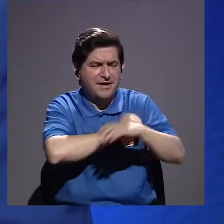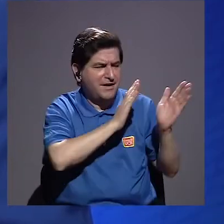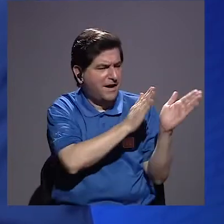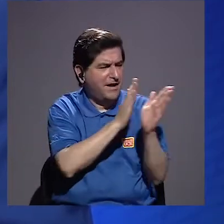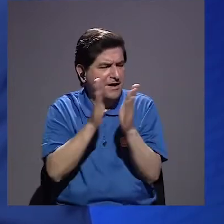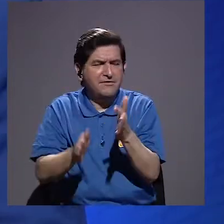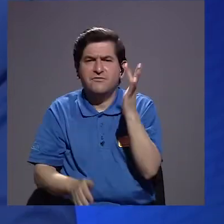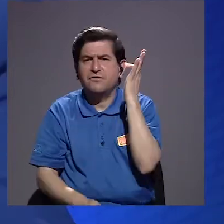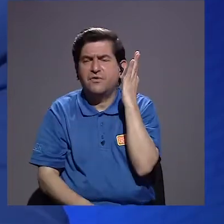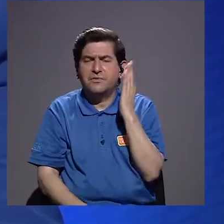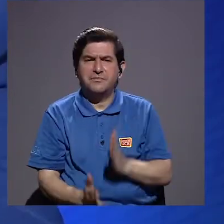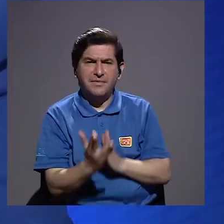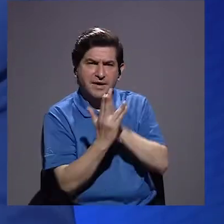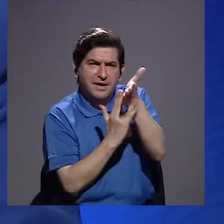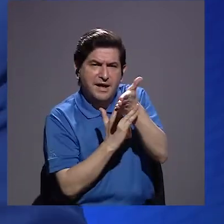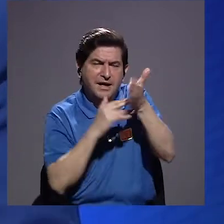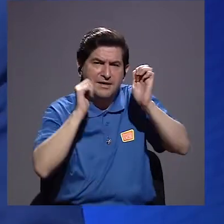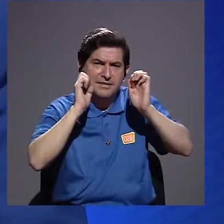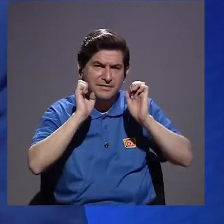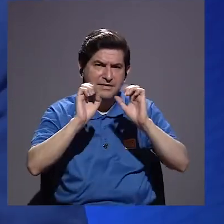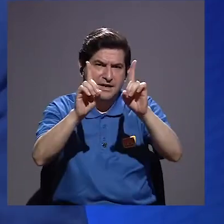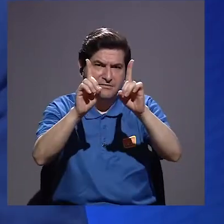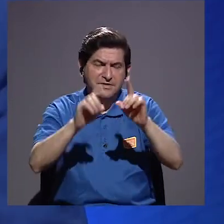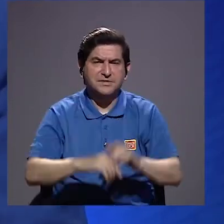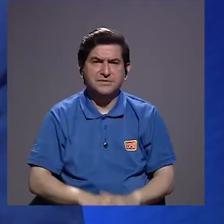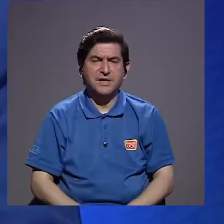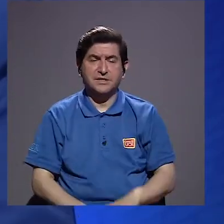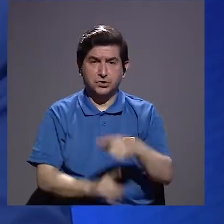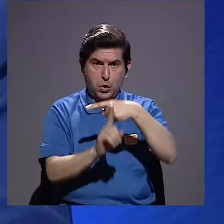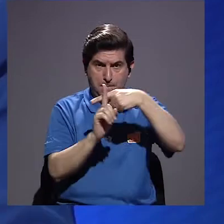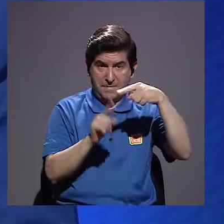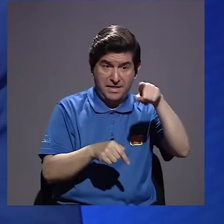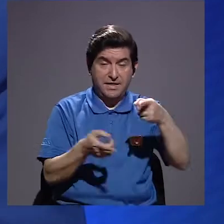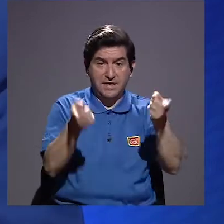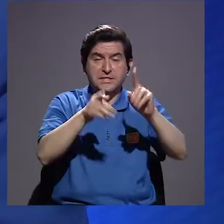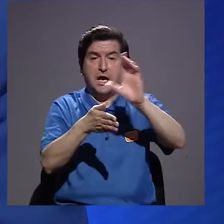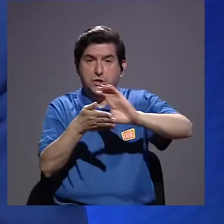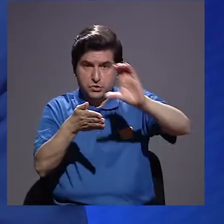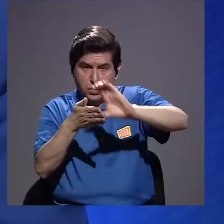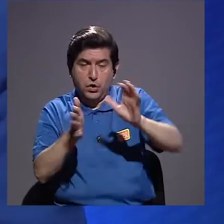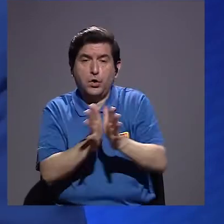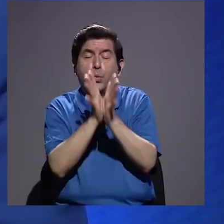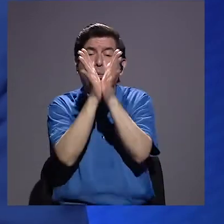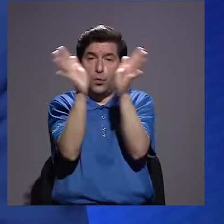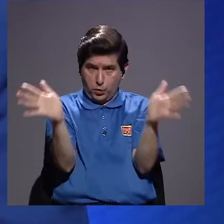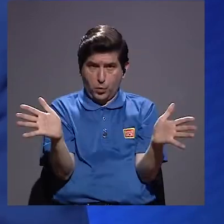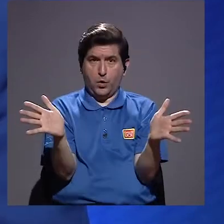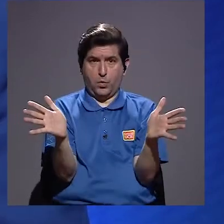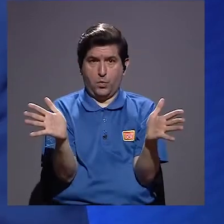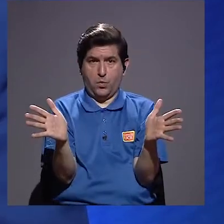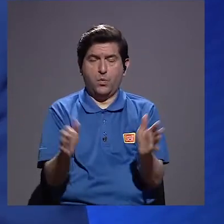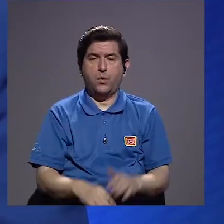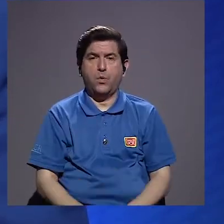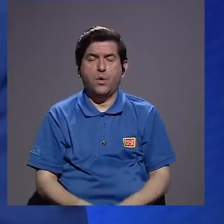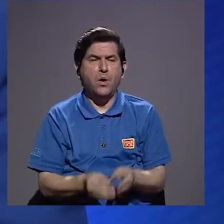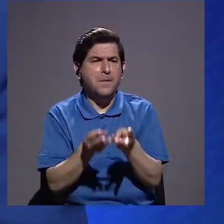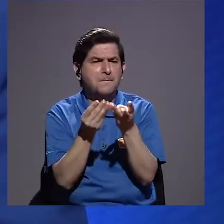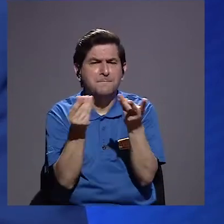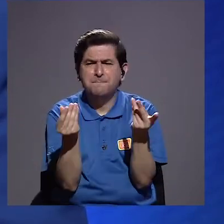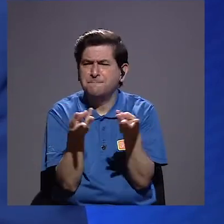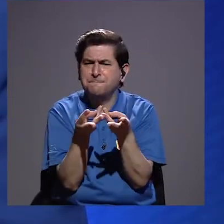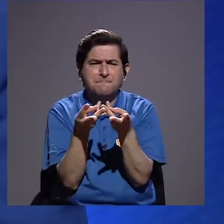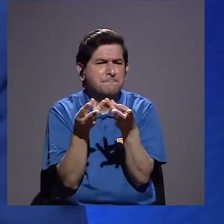la formación de mujeres a través de la educación media, en ese caso pública, que